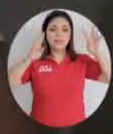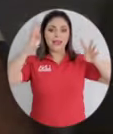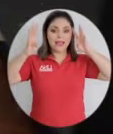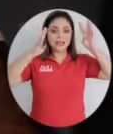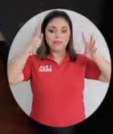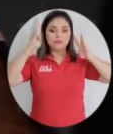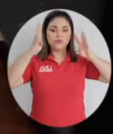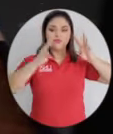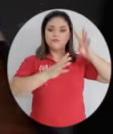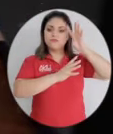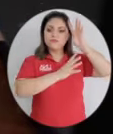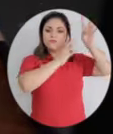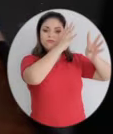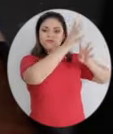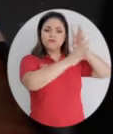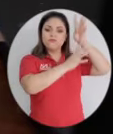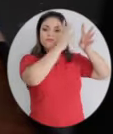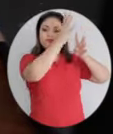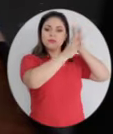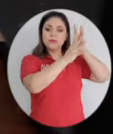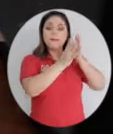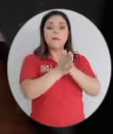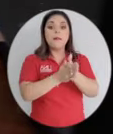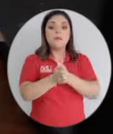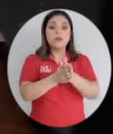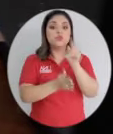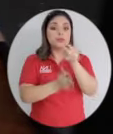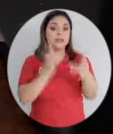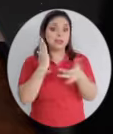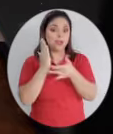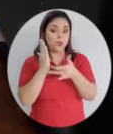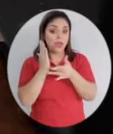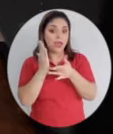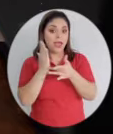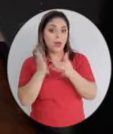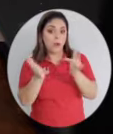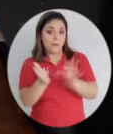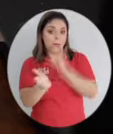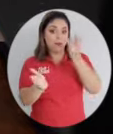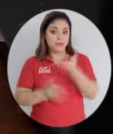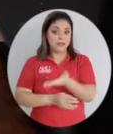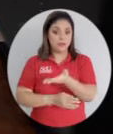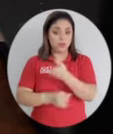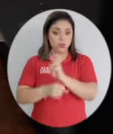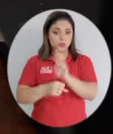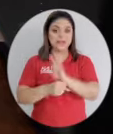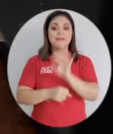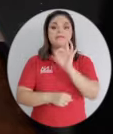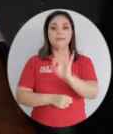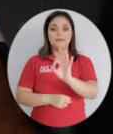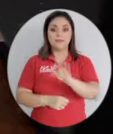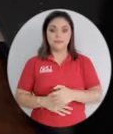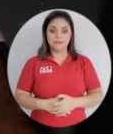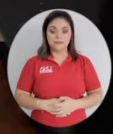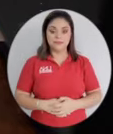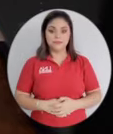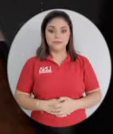creativos, más innovadores y aprovecharnos de la tecnología, pero aprovecharnos bien, ¿verdad? Pensando en que